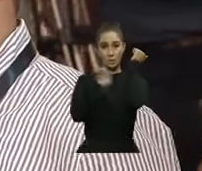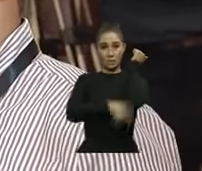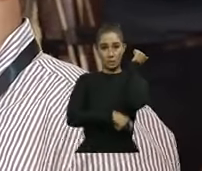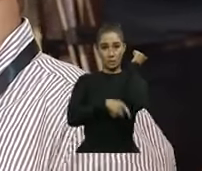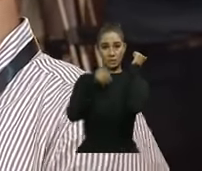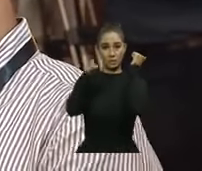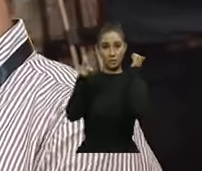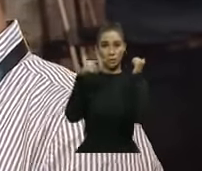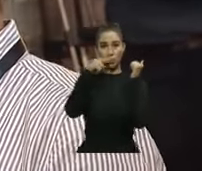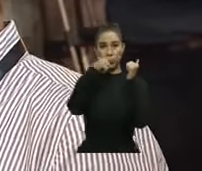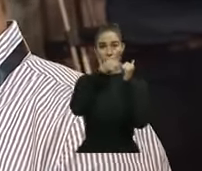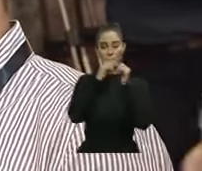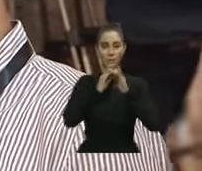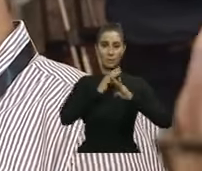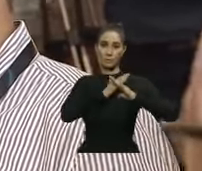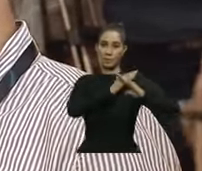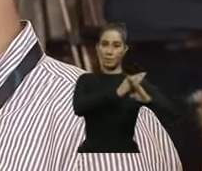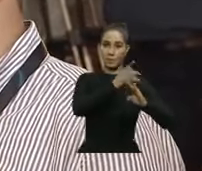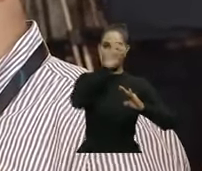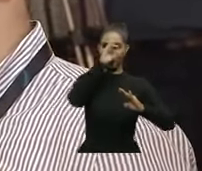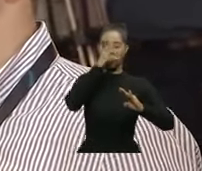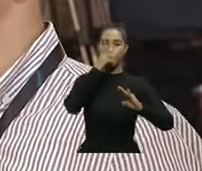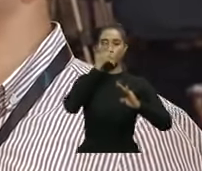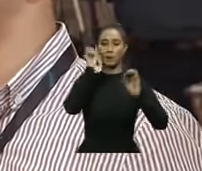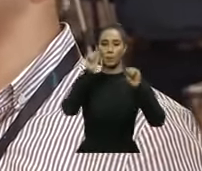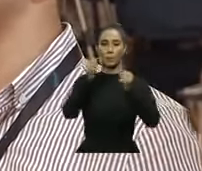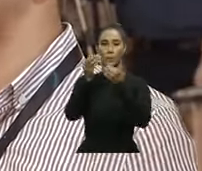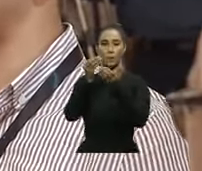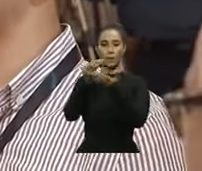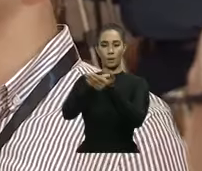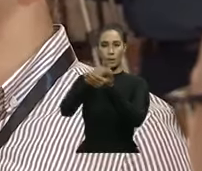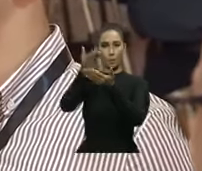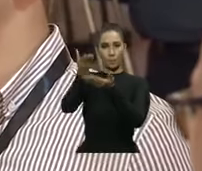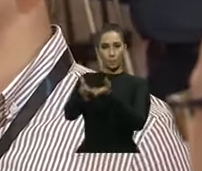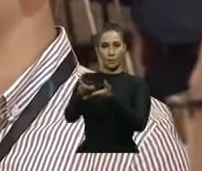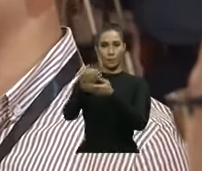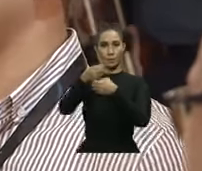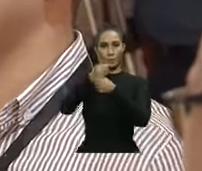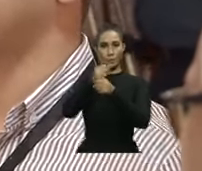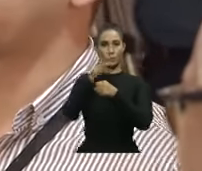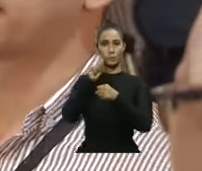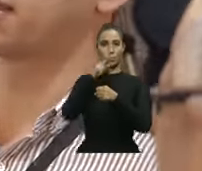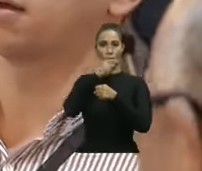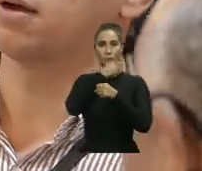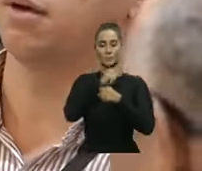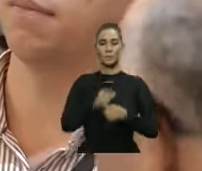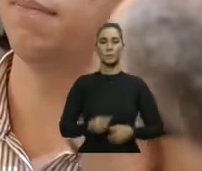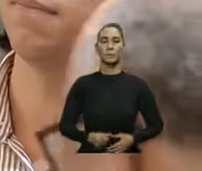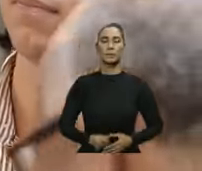Rusia impiden que la República Dominicana compre trigo a Rusia, que también es un gran productor.